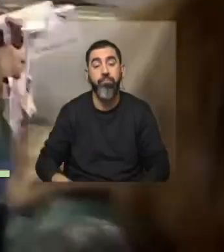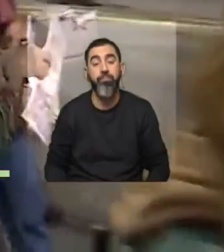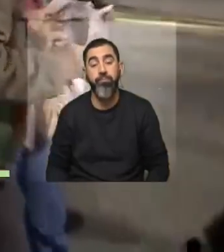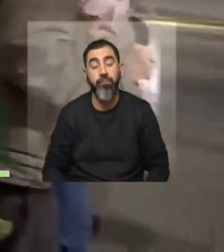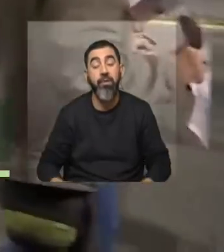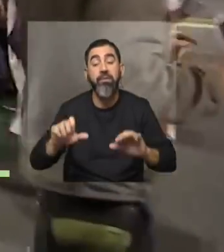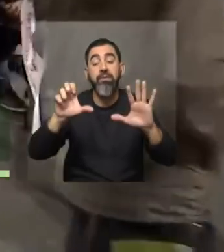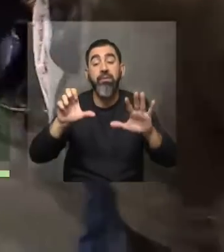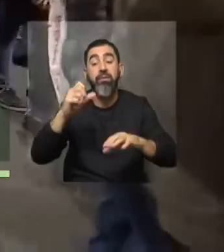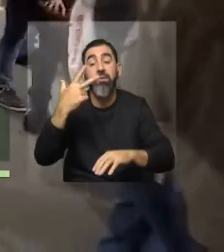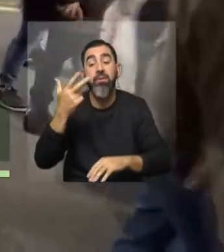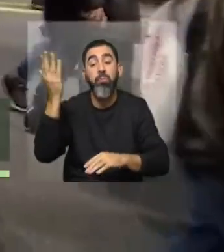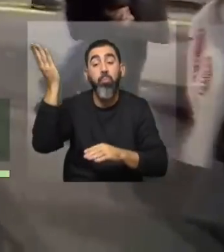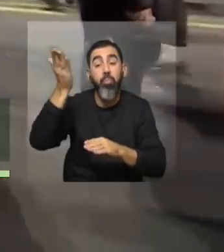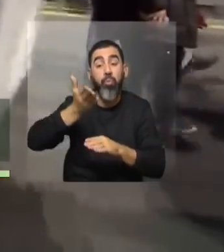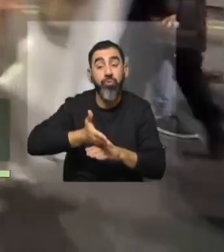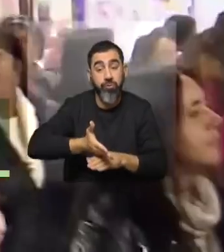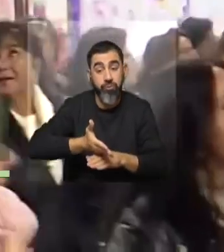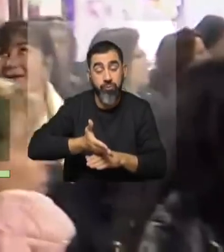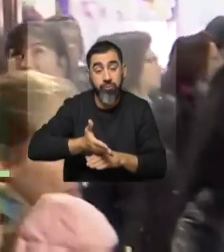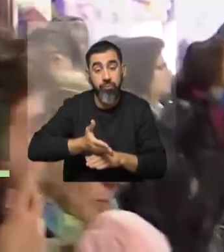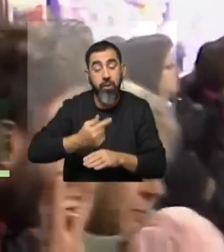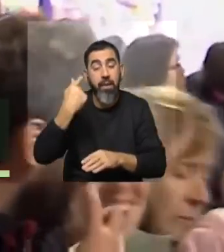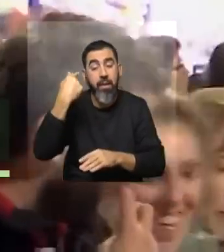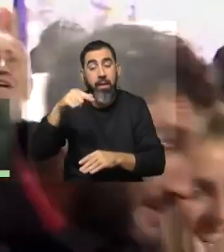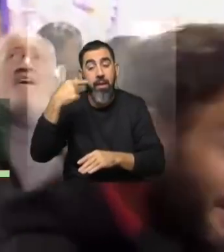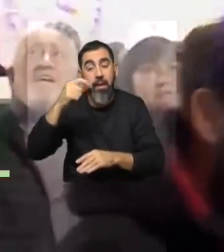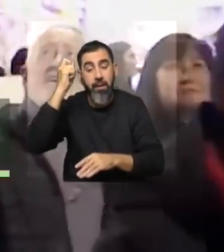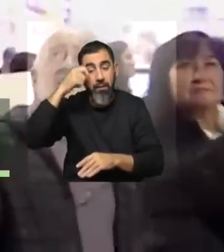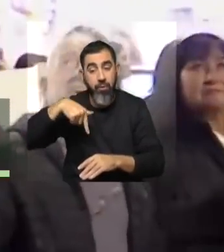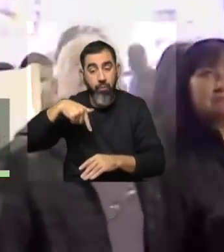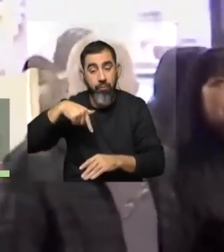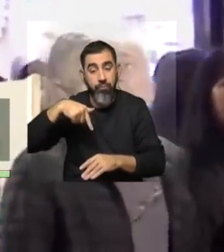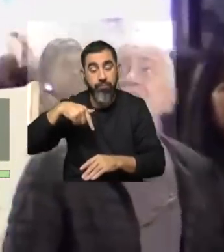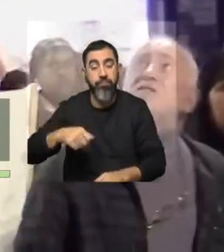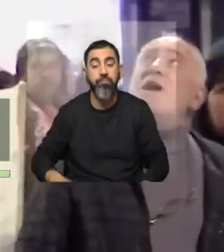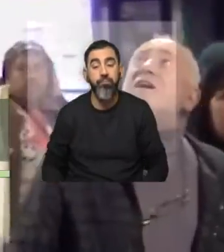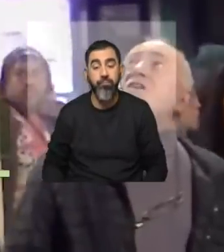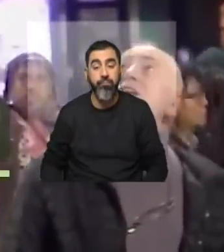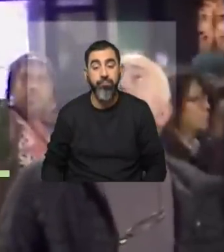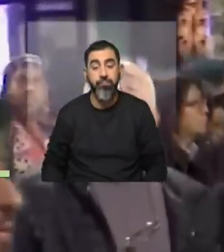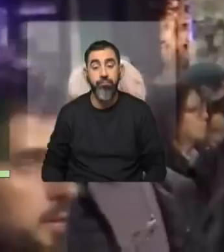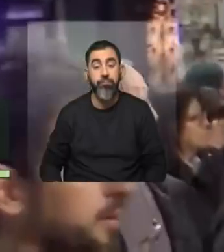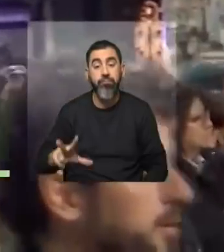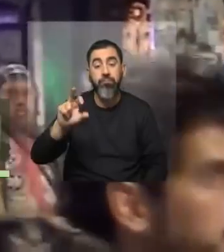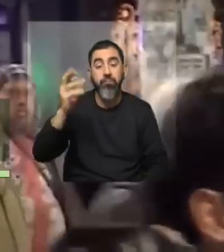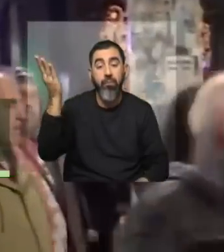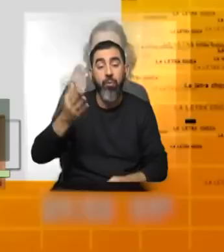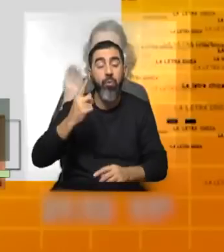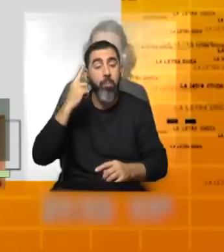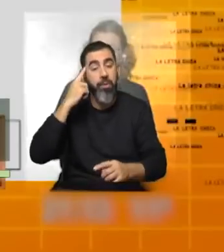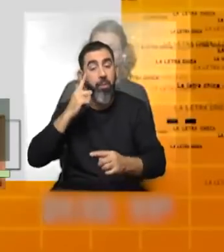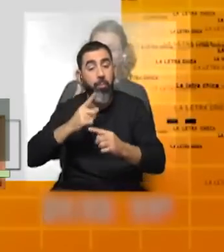que el 63% tiene una visión negativa, ¿eh? Y el 30% una visión